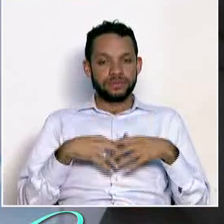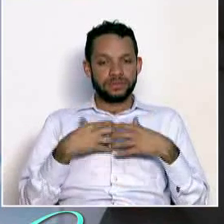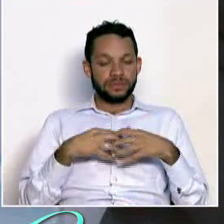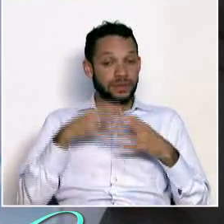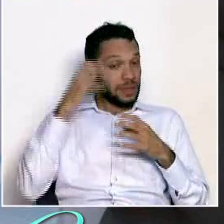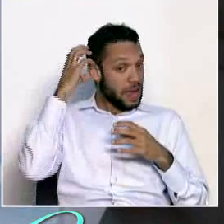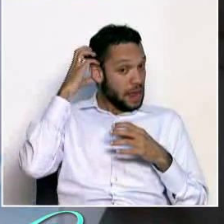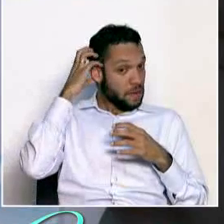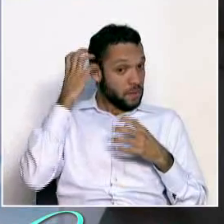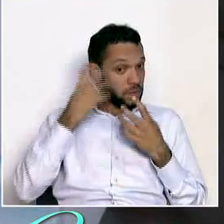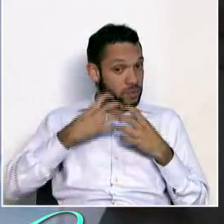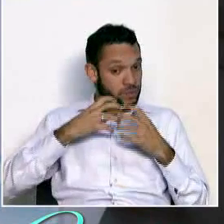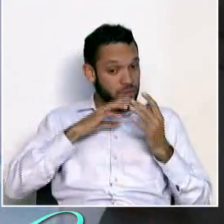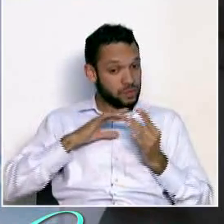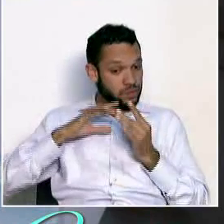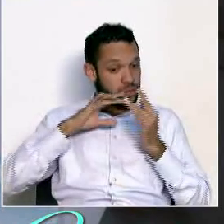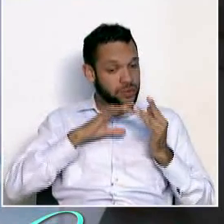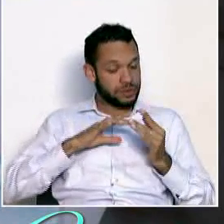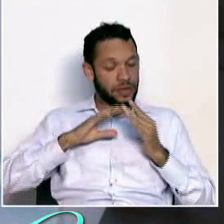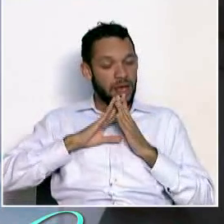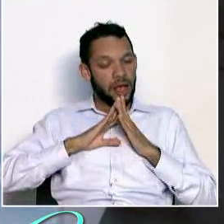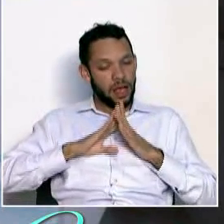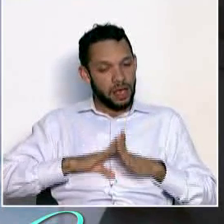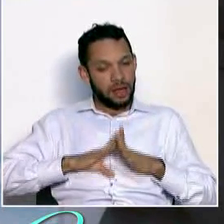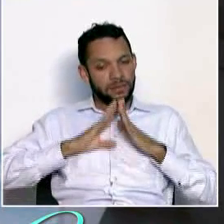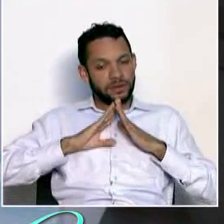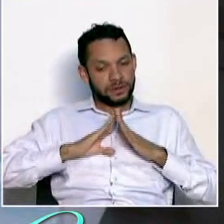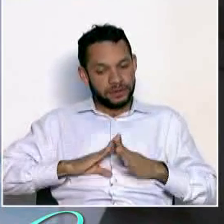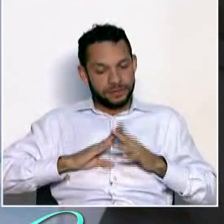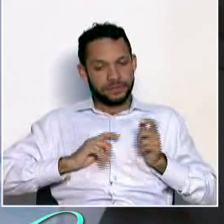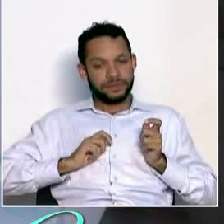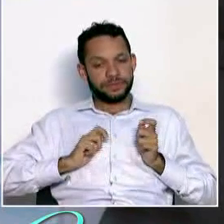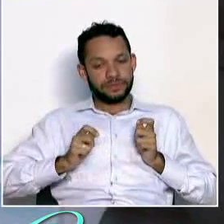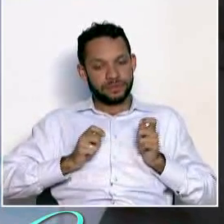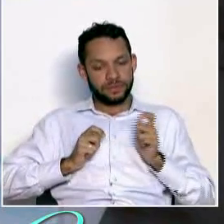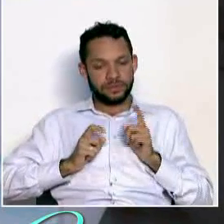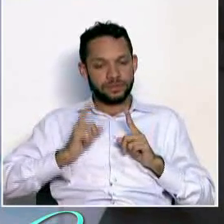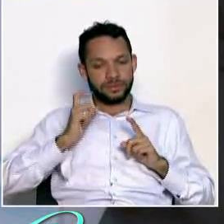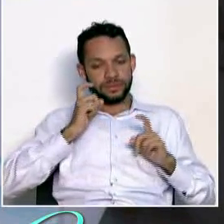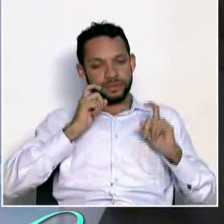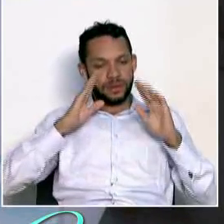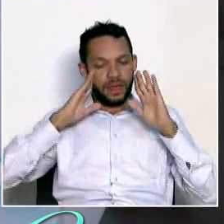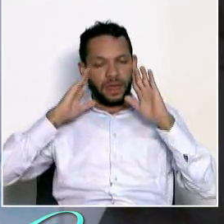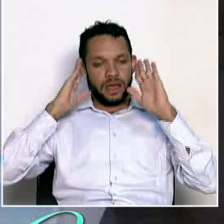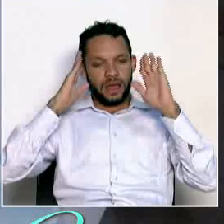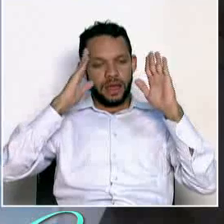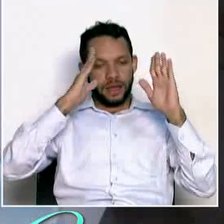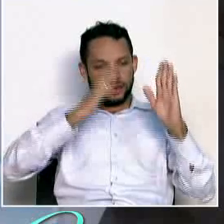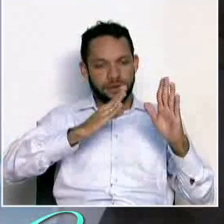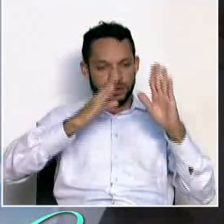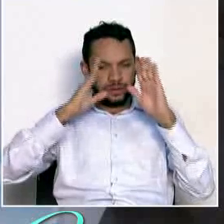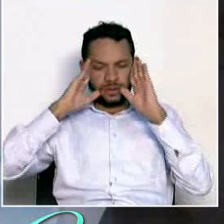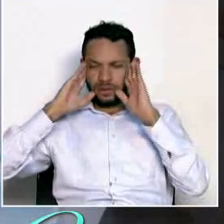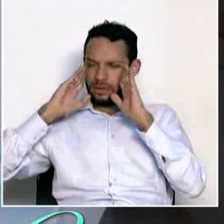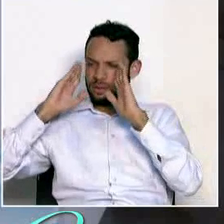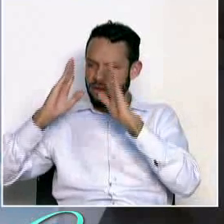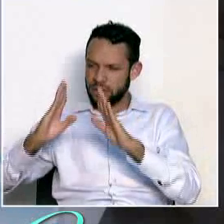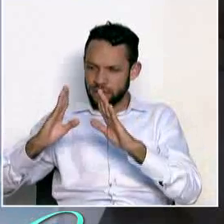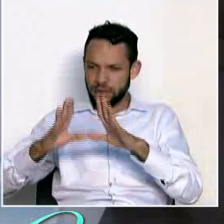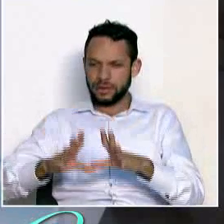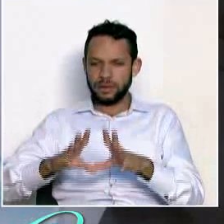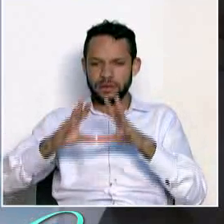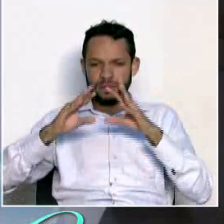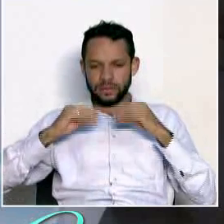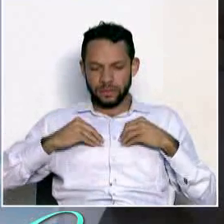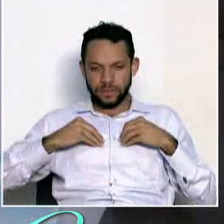y físicas. Te facilita un mayor nivel de concentración y de asimilación